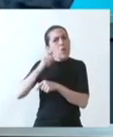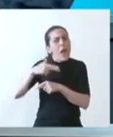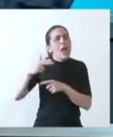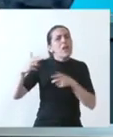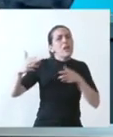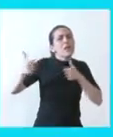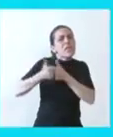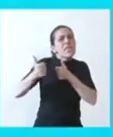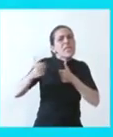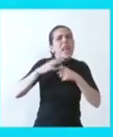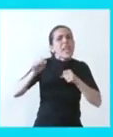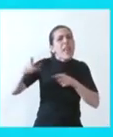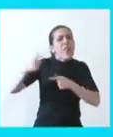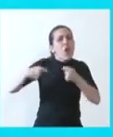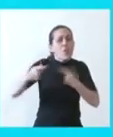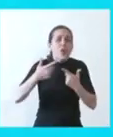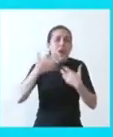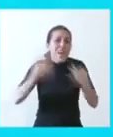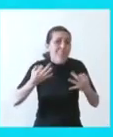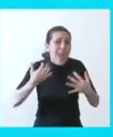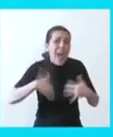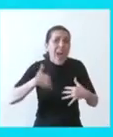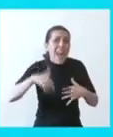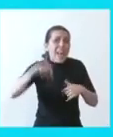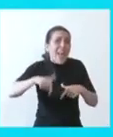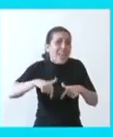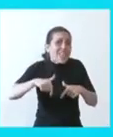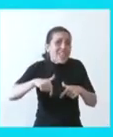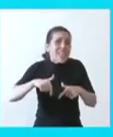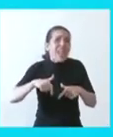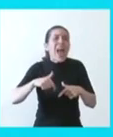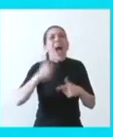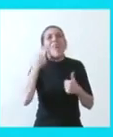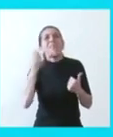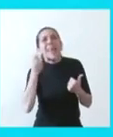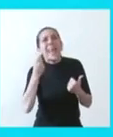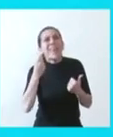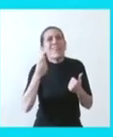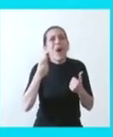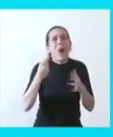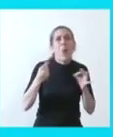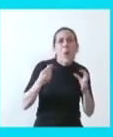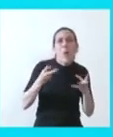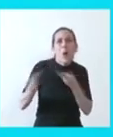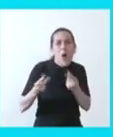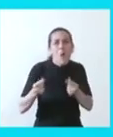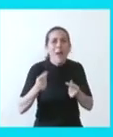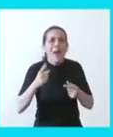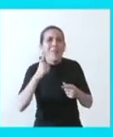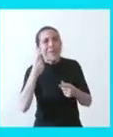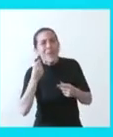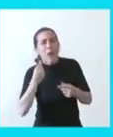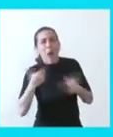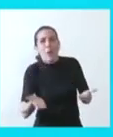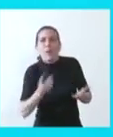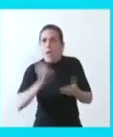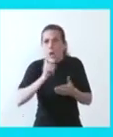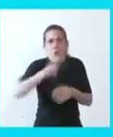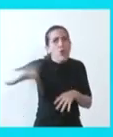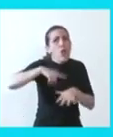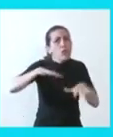Comercio. La verdad, la Argentina, como dije el otro día, no puede ser un país de vivos y de bobos. ¿Ok? Estamos todos pasando un mal